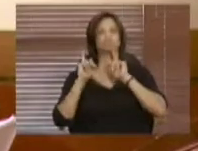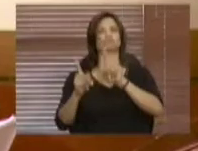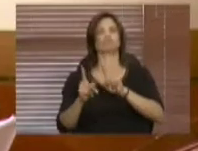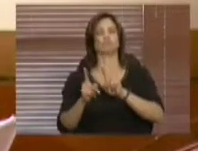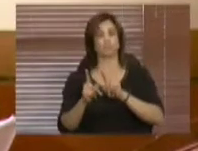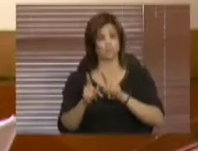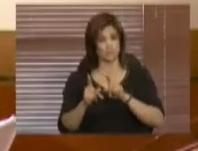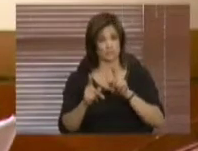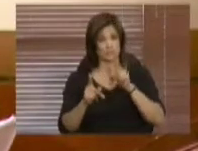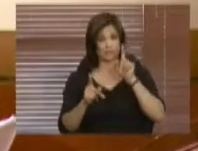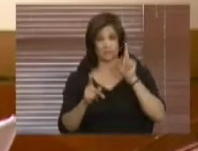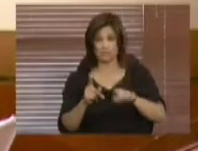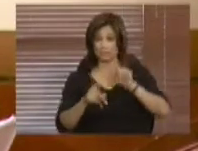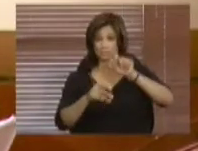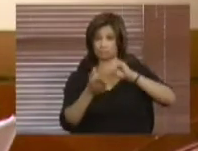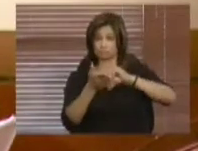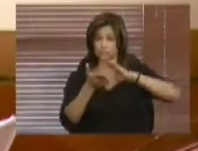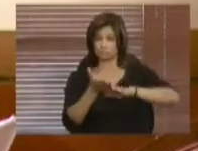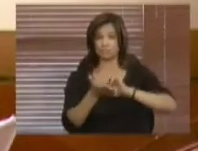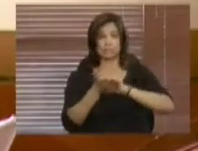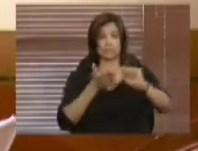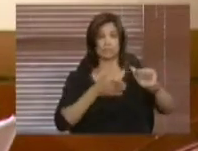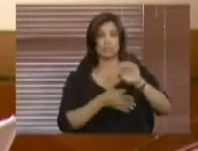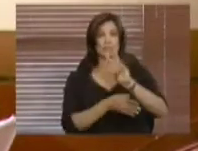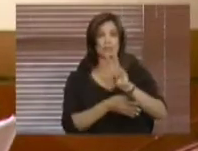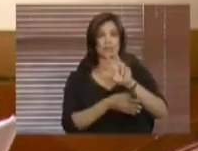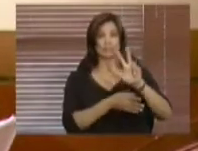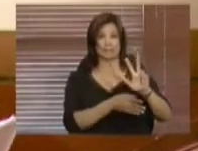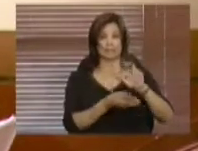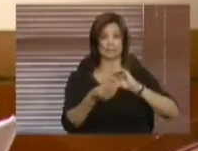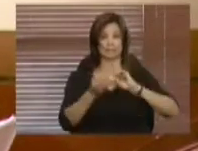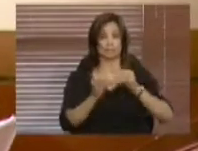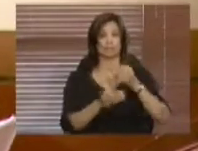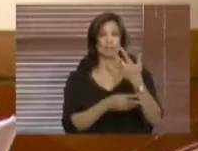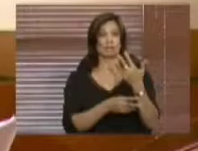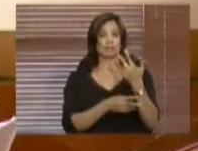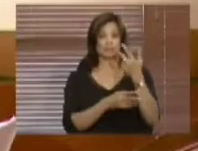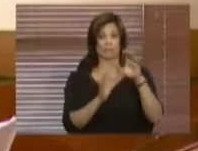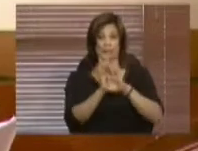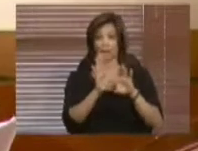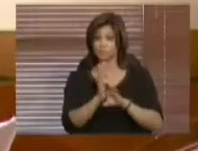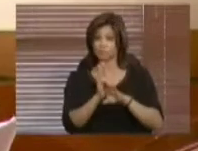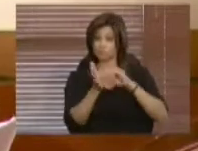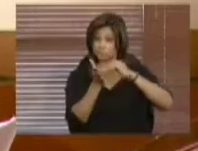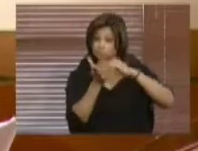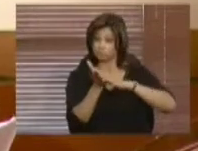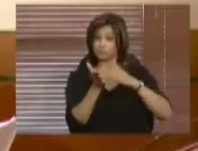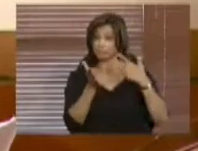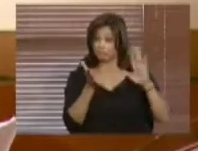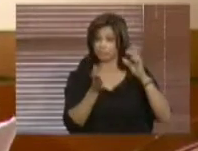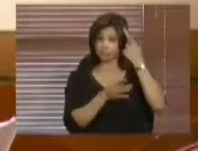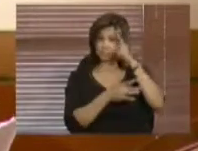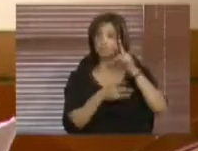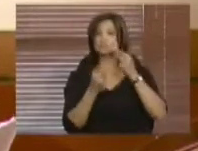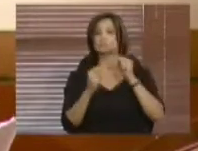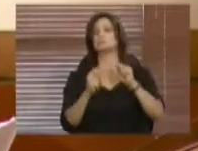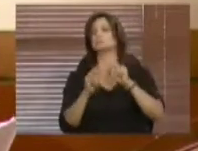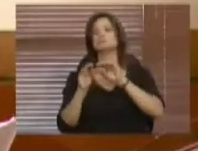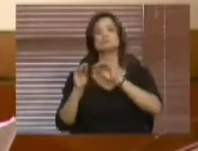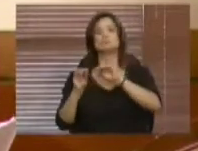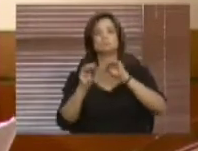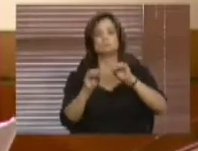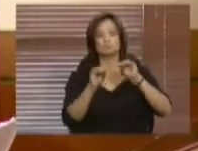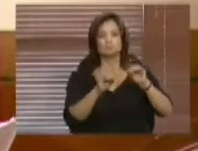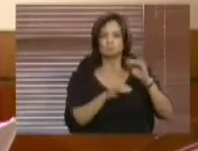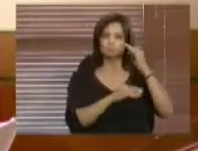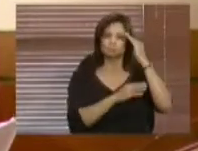imperativo establecido en el artículo 63, numeral 13 de la Constitución, que procura sembrar en la